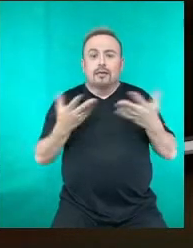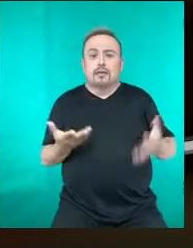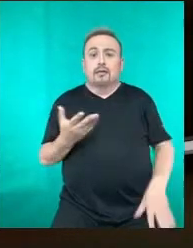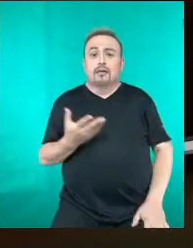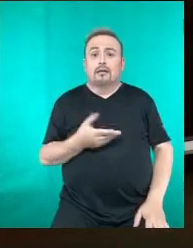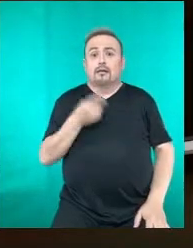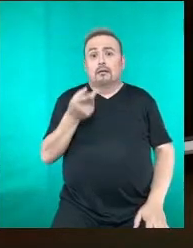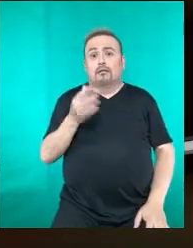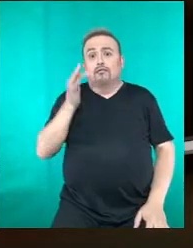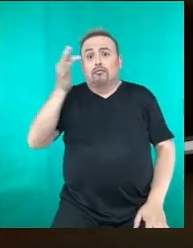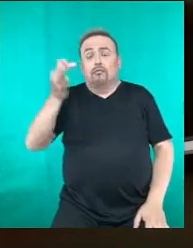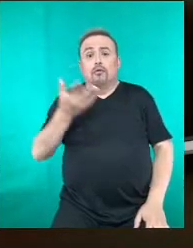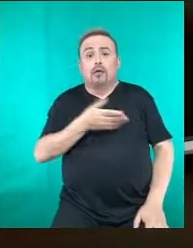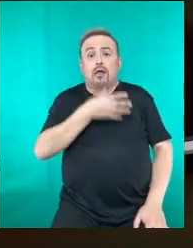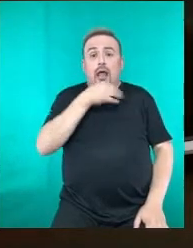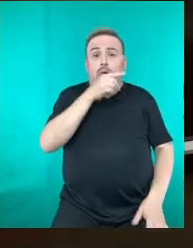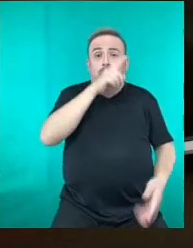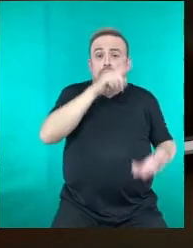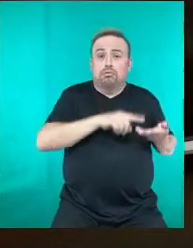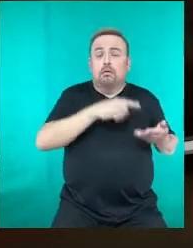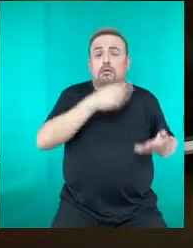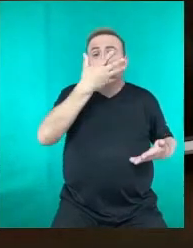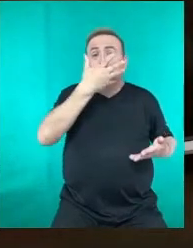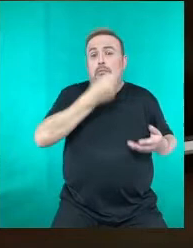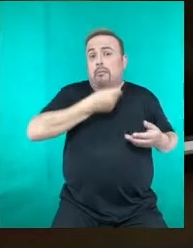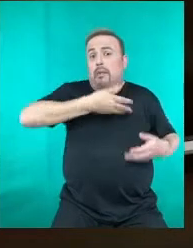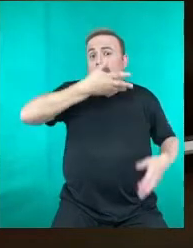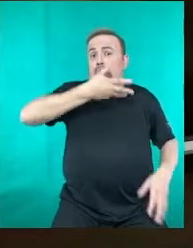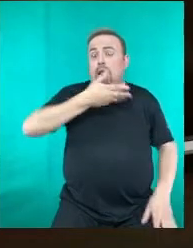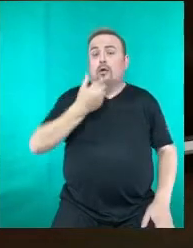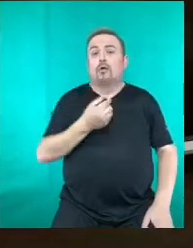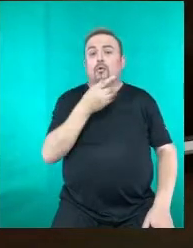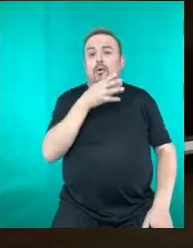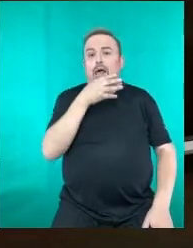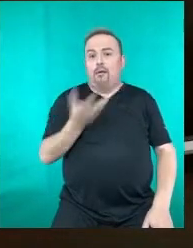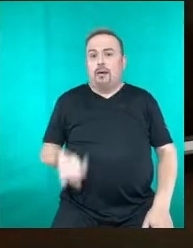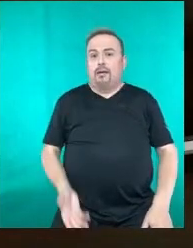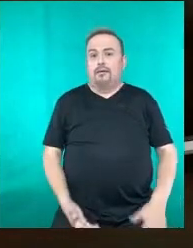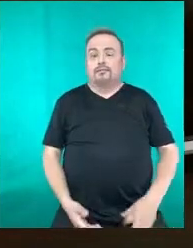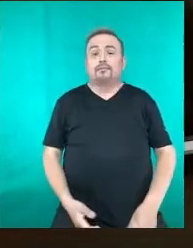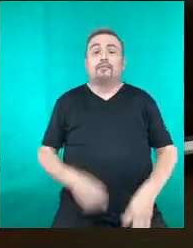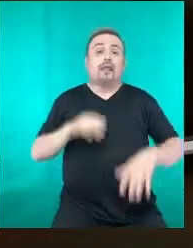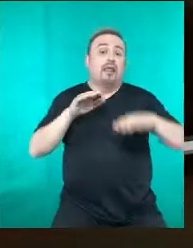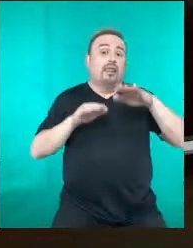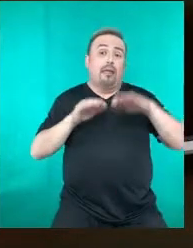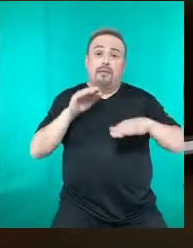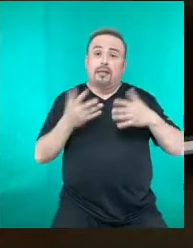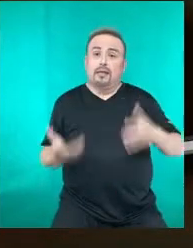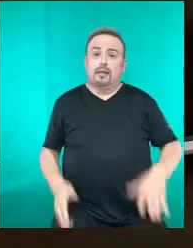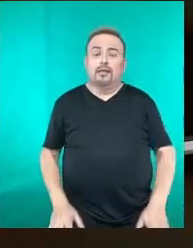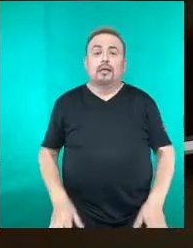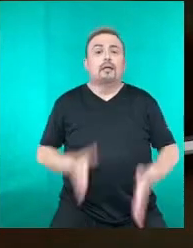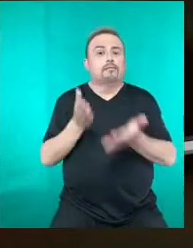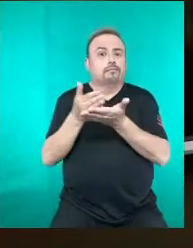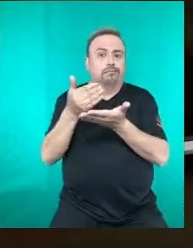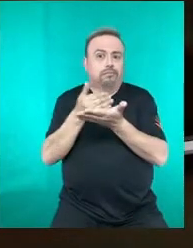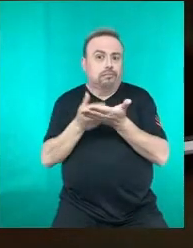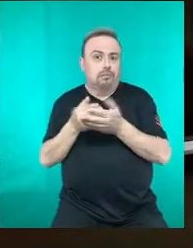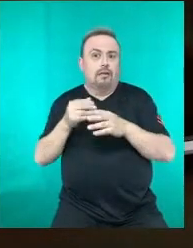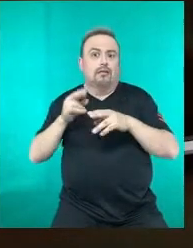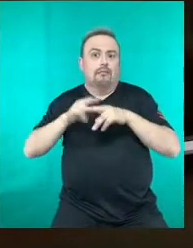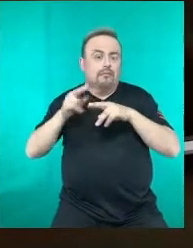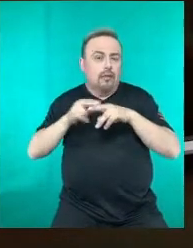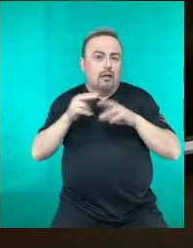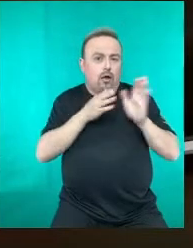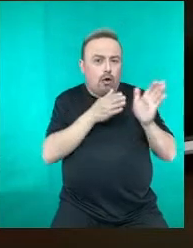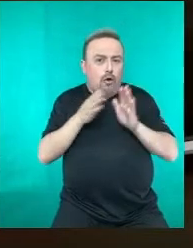futuro va a costar 5 pesos o un poco más el litro, pero va a depender, evidentemente, de una planificación y de una organización en esa